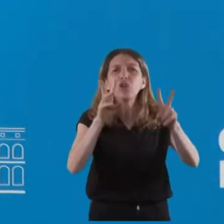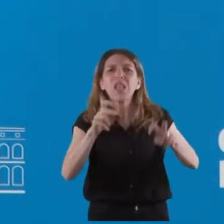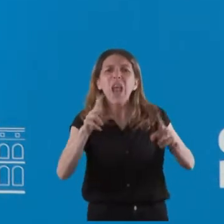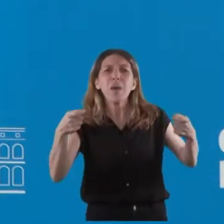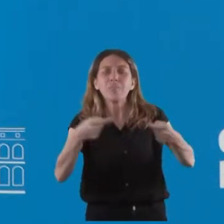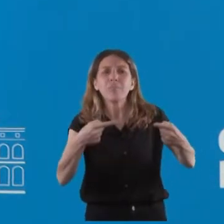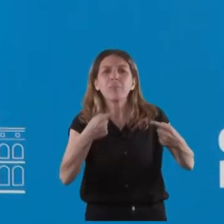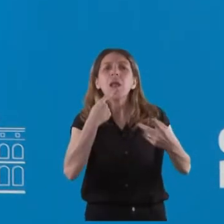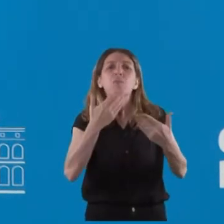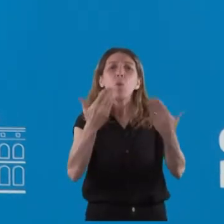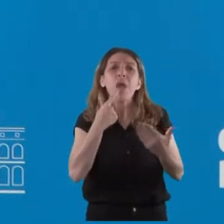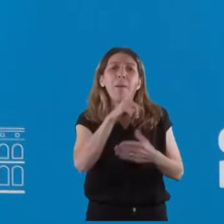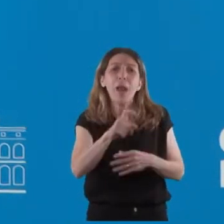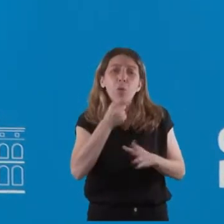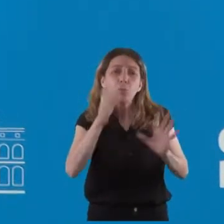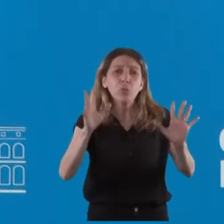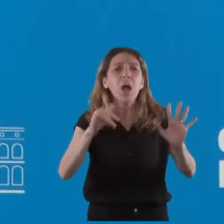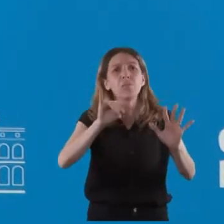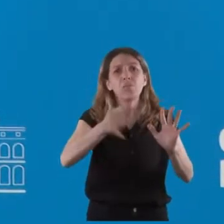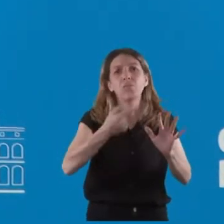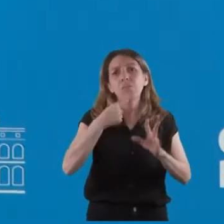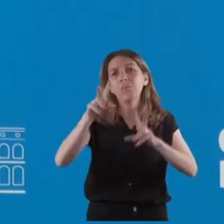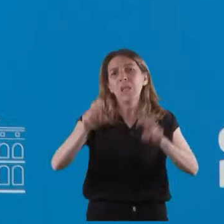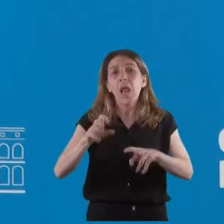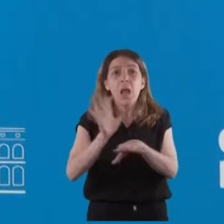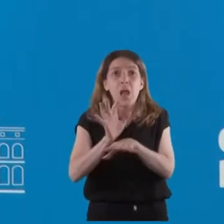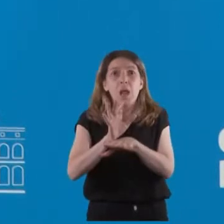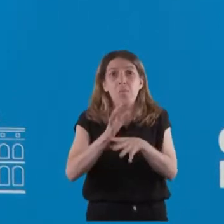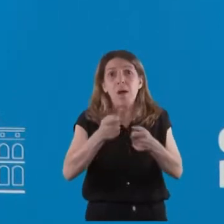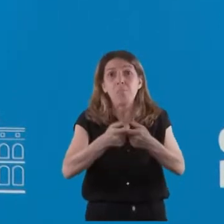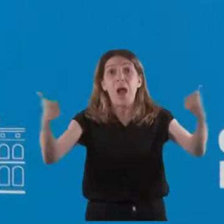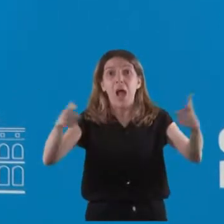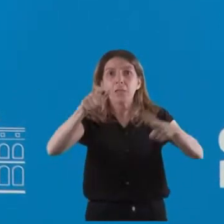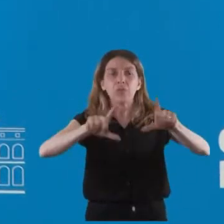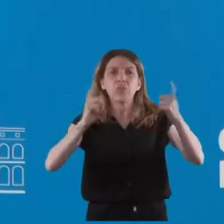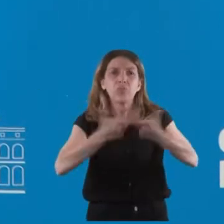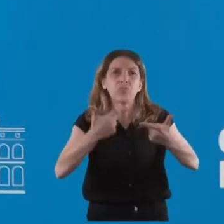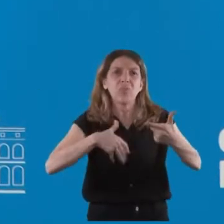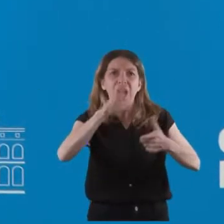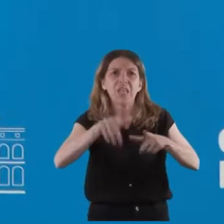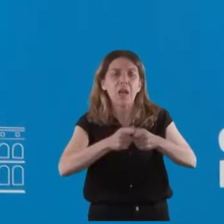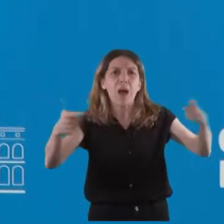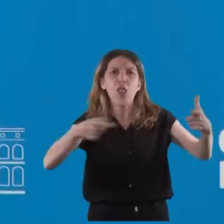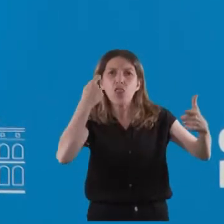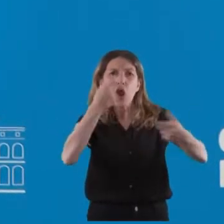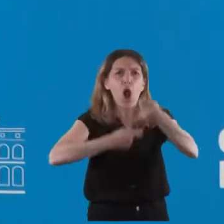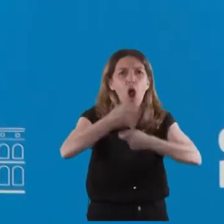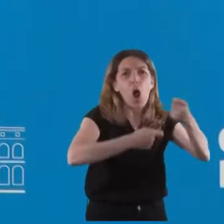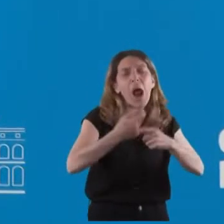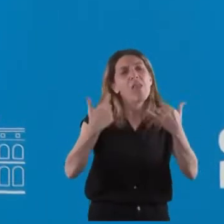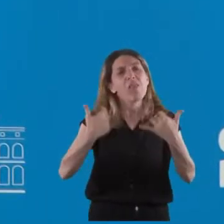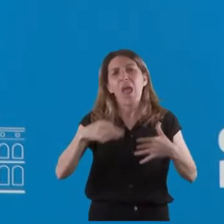gracias por la pregunta si efectivamente la problemática del consumo en la argentina es una problemática que debemos abordar